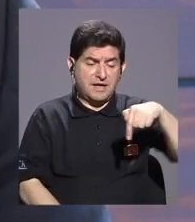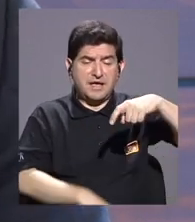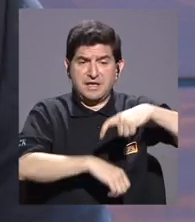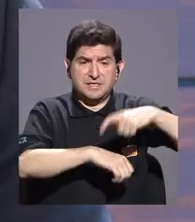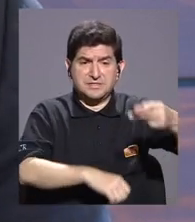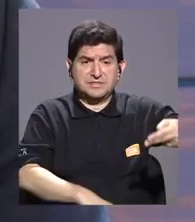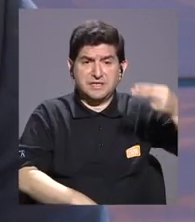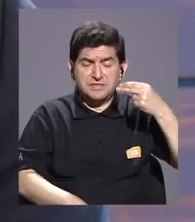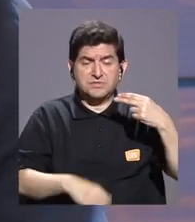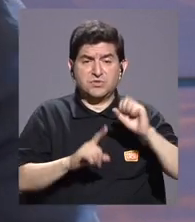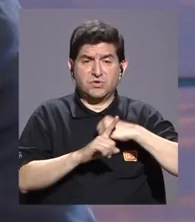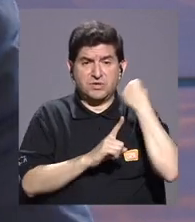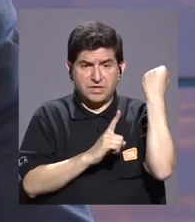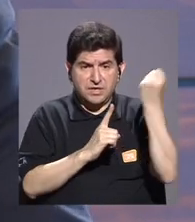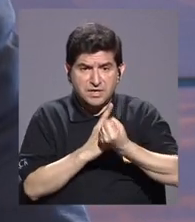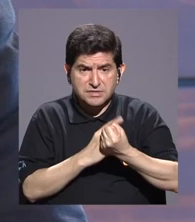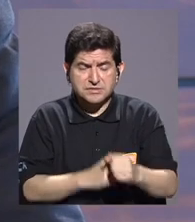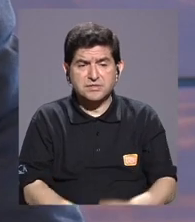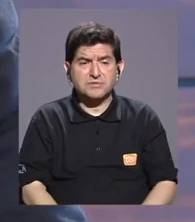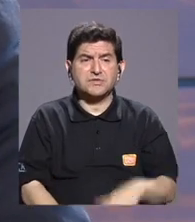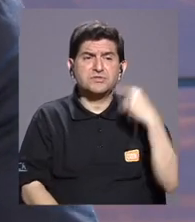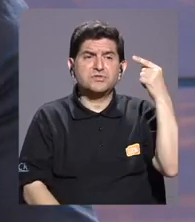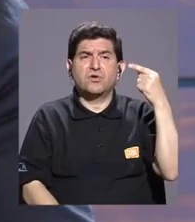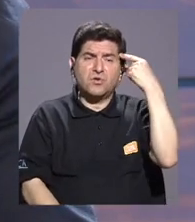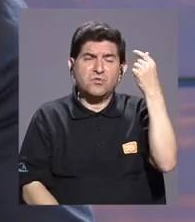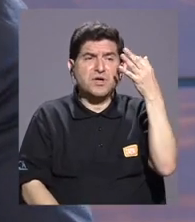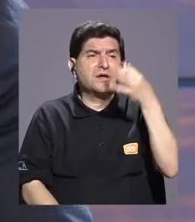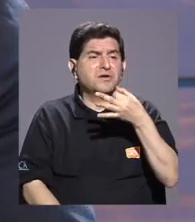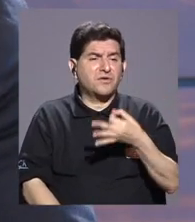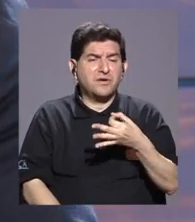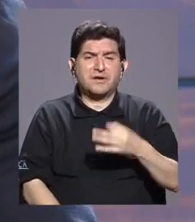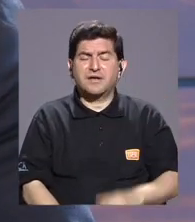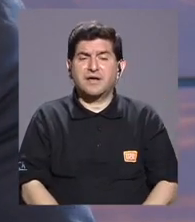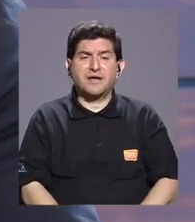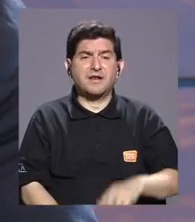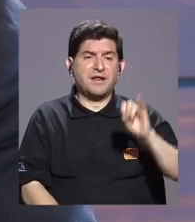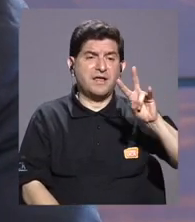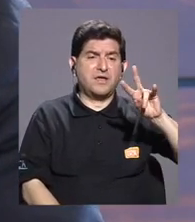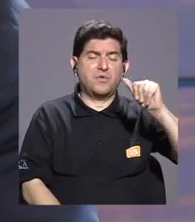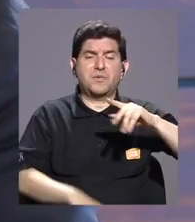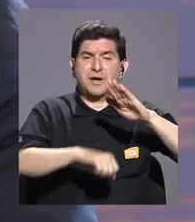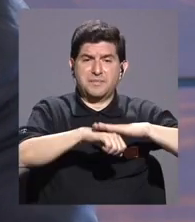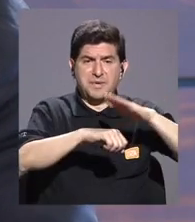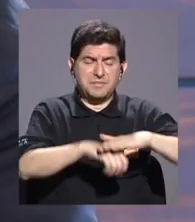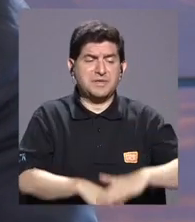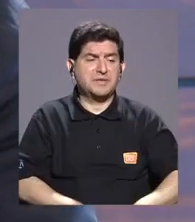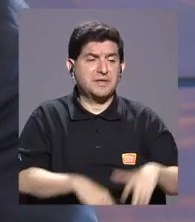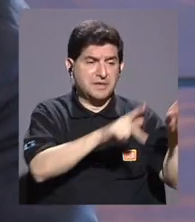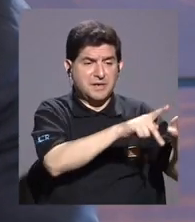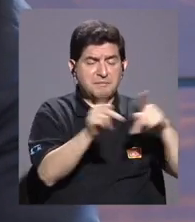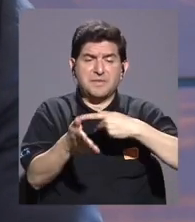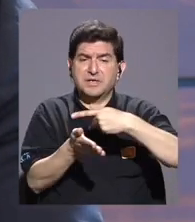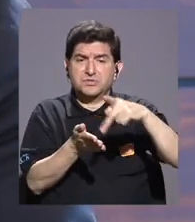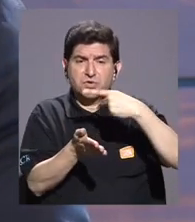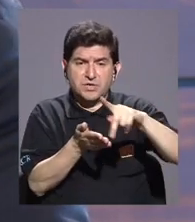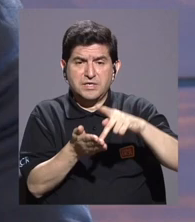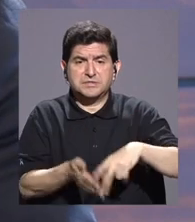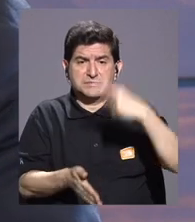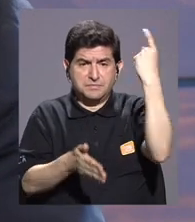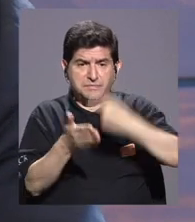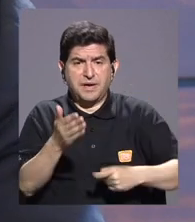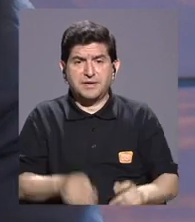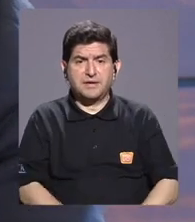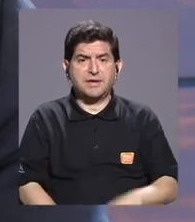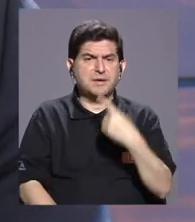en este momento histórico que vivimos. El argumento del Estado ha sido que el IVA es la palanca de transformación para lograr que la gente pague sus impuestos. Usted lo que